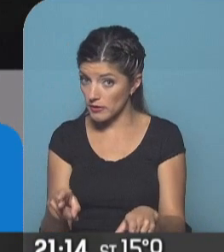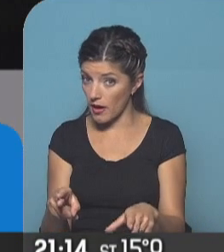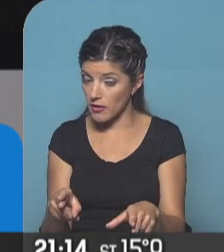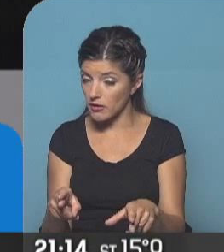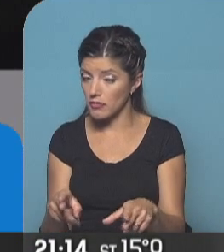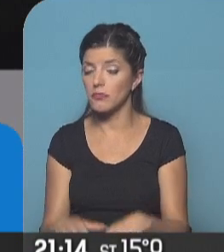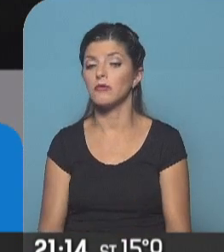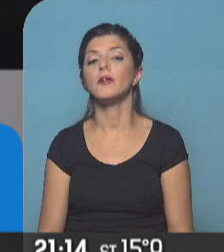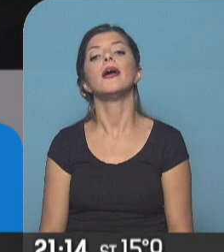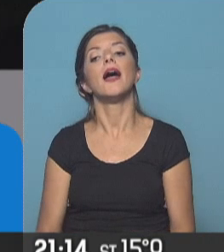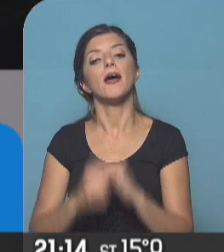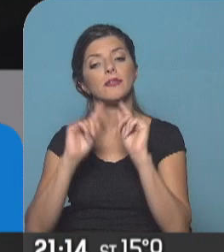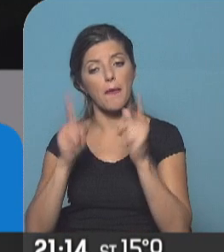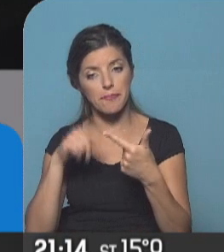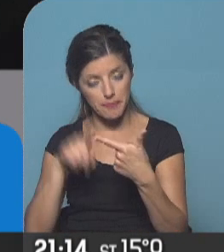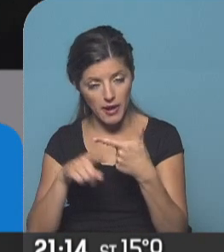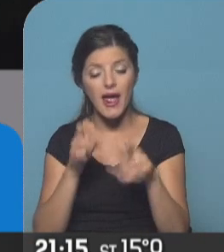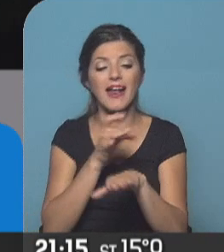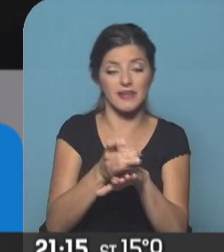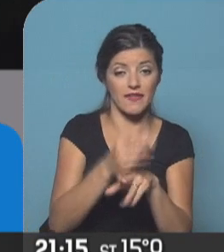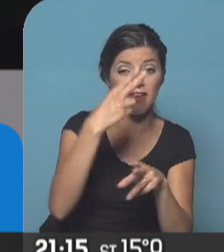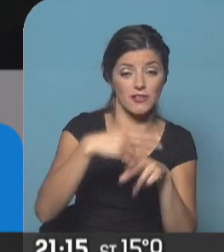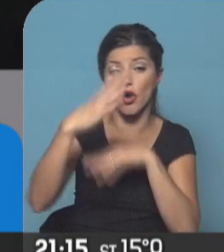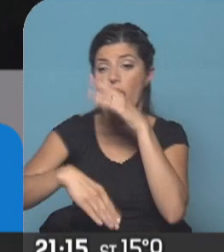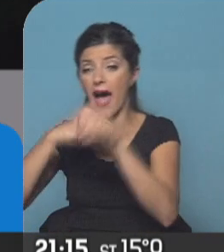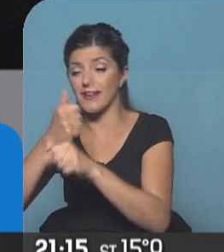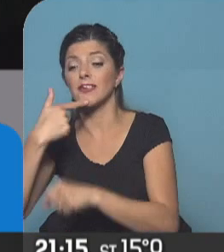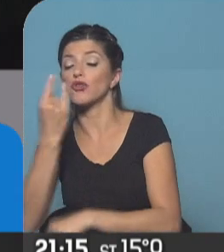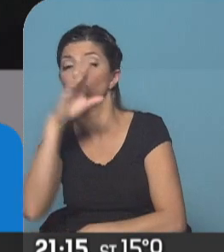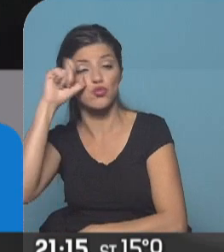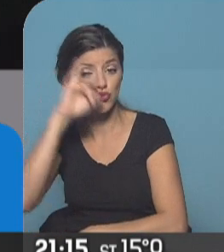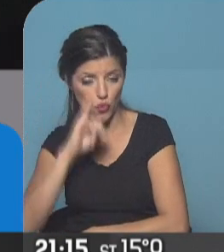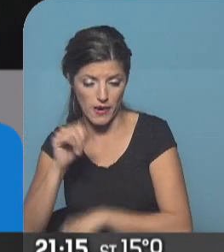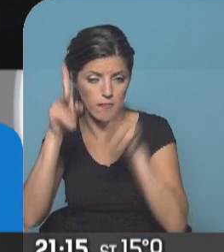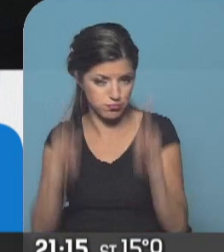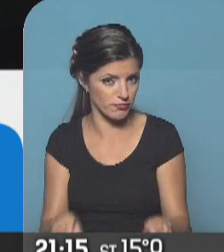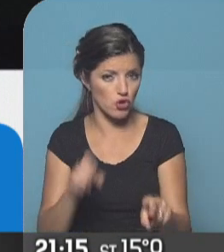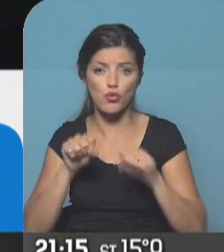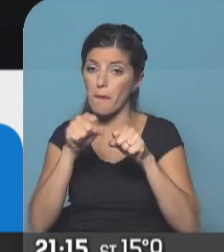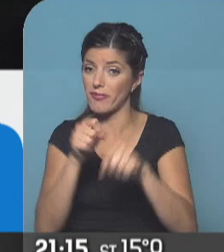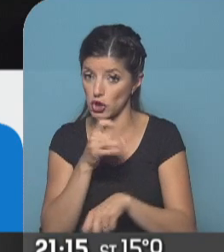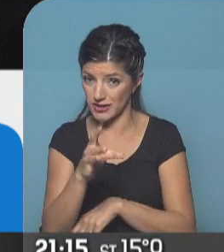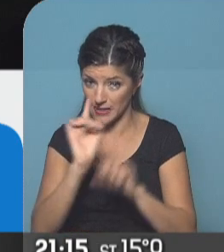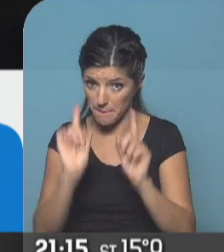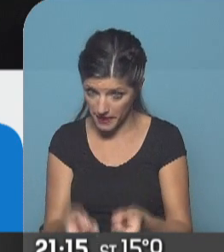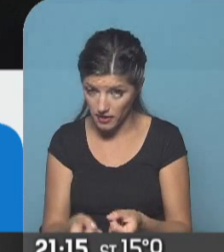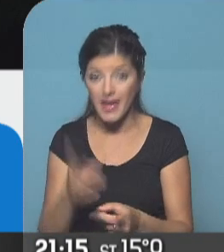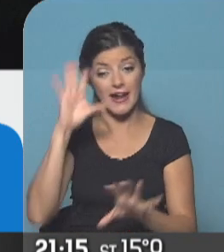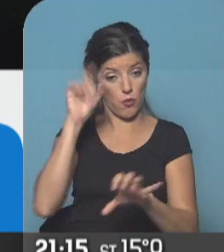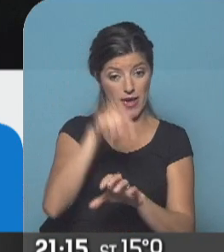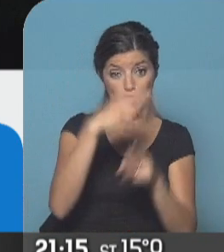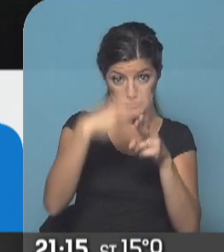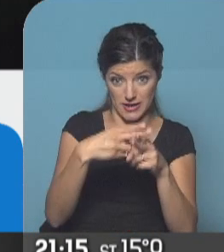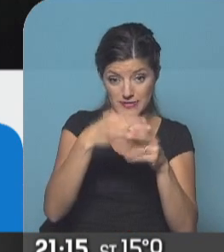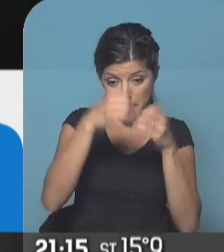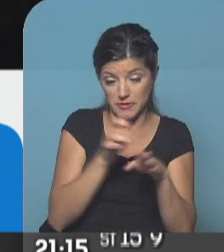está cortado la frecuencia entre retiro y josé león suárez de este ramal mitre que como decíamos sale de retiro termina en